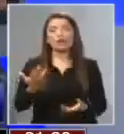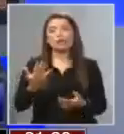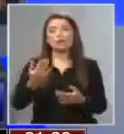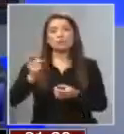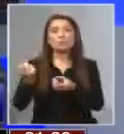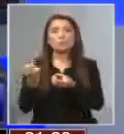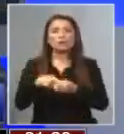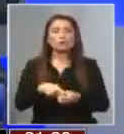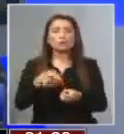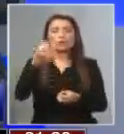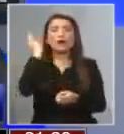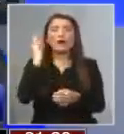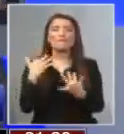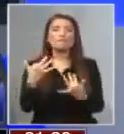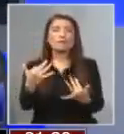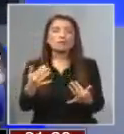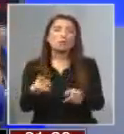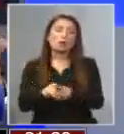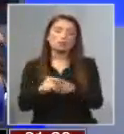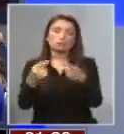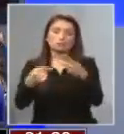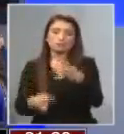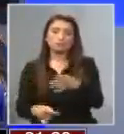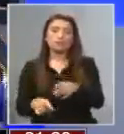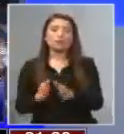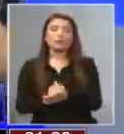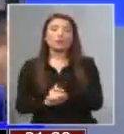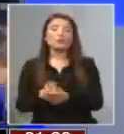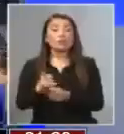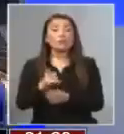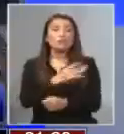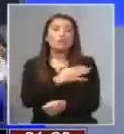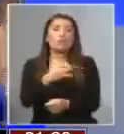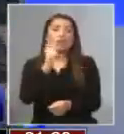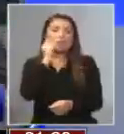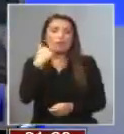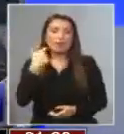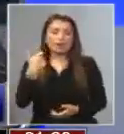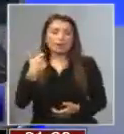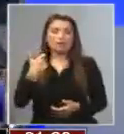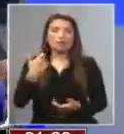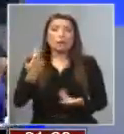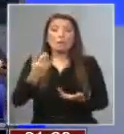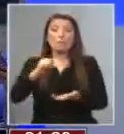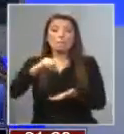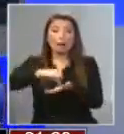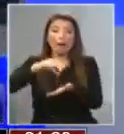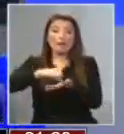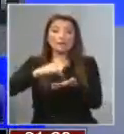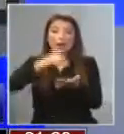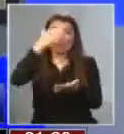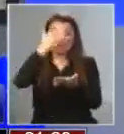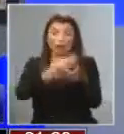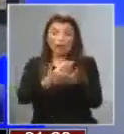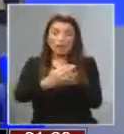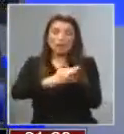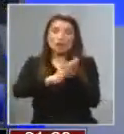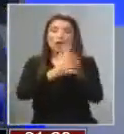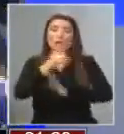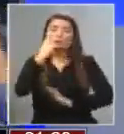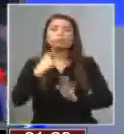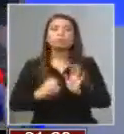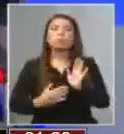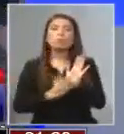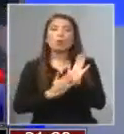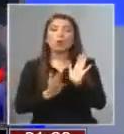sea. Y eso, dar fe, significa acreditar frente al país, como desde una óptica independiente al gobierno,